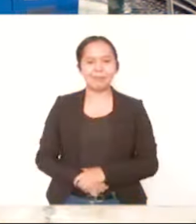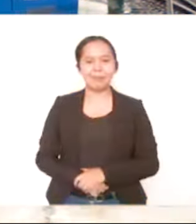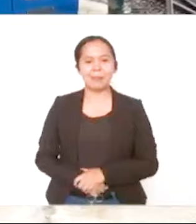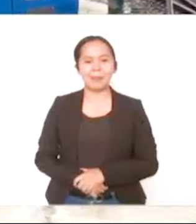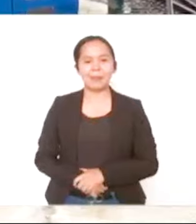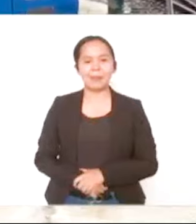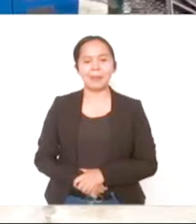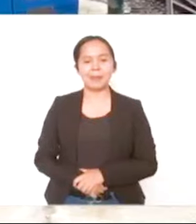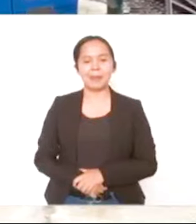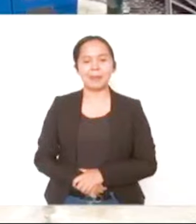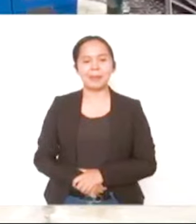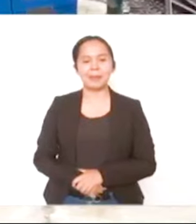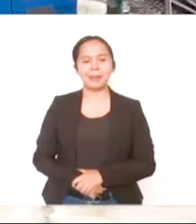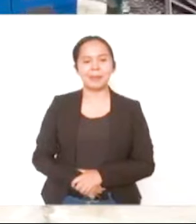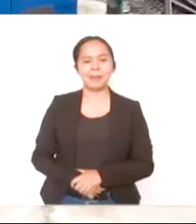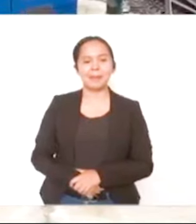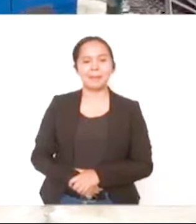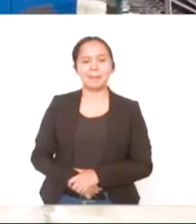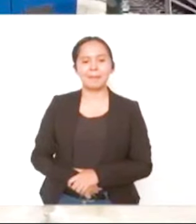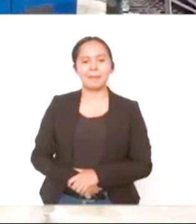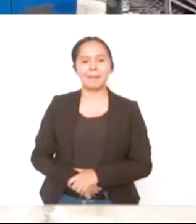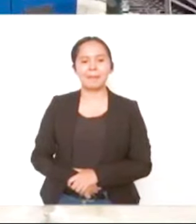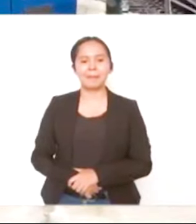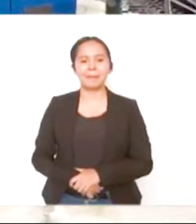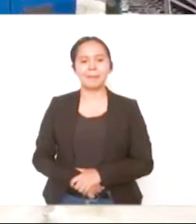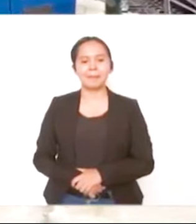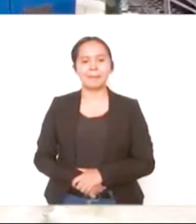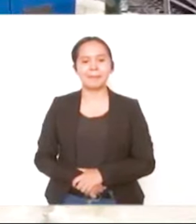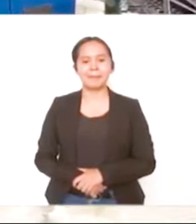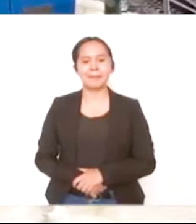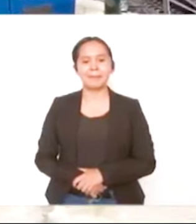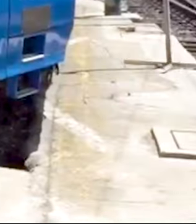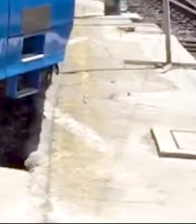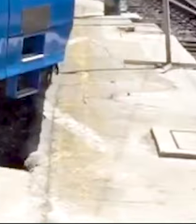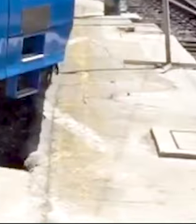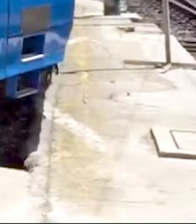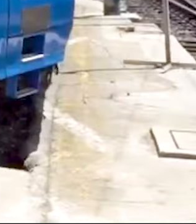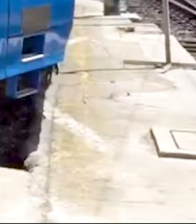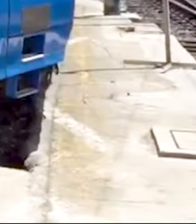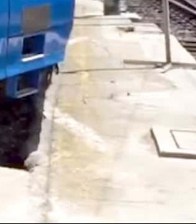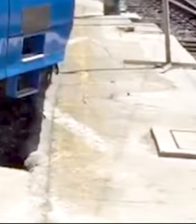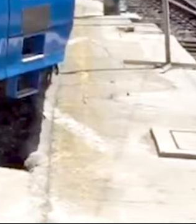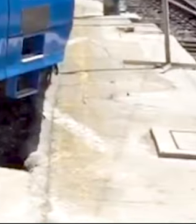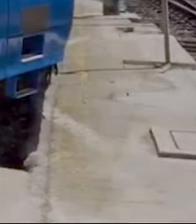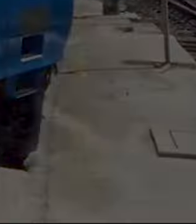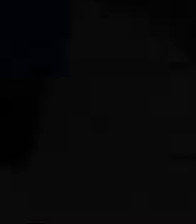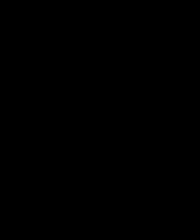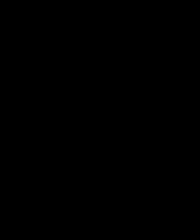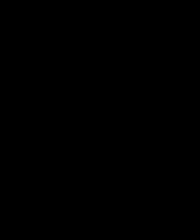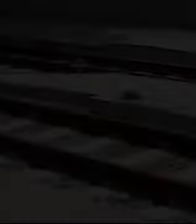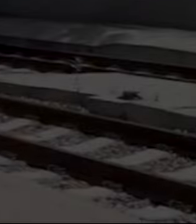5, 4, 3, 2, 1, 0.